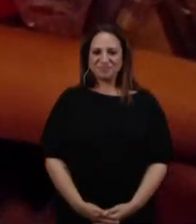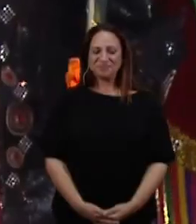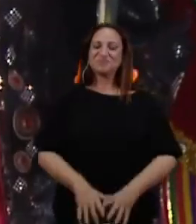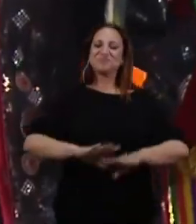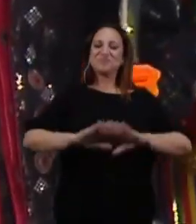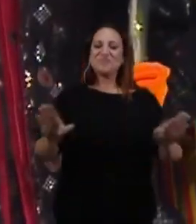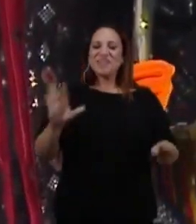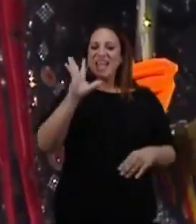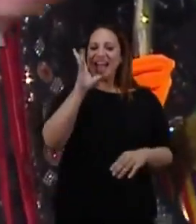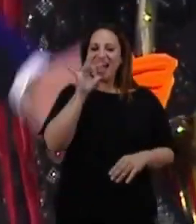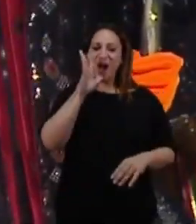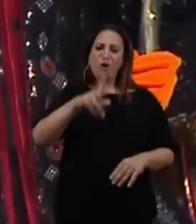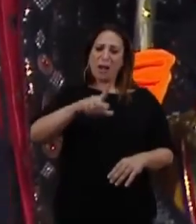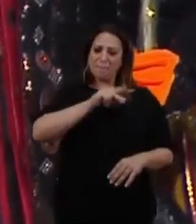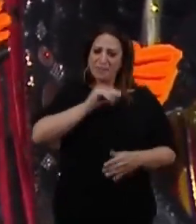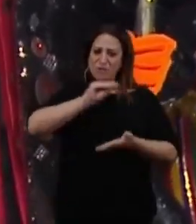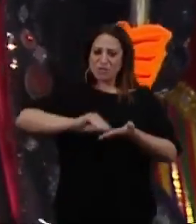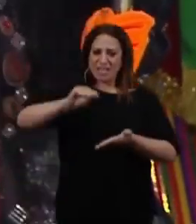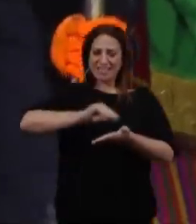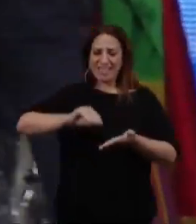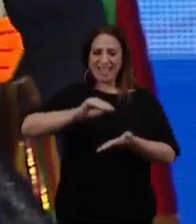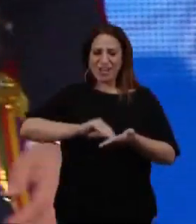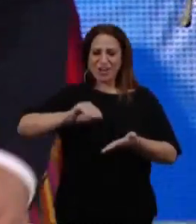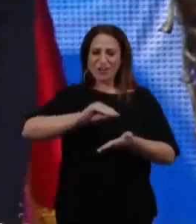Vamos con los premios, señor secretario del jurado, por favor.